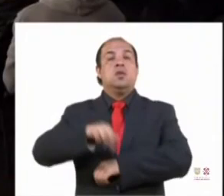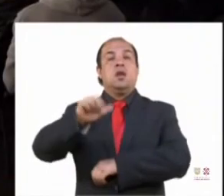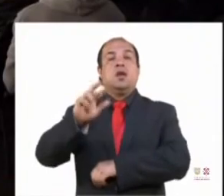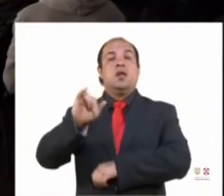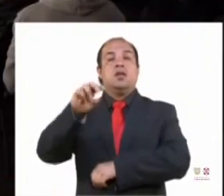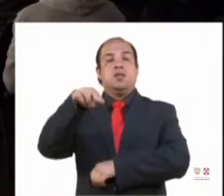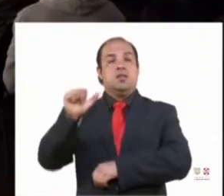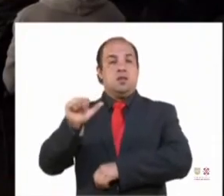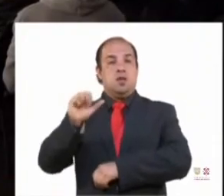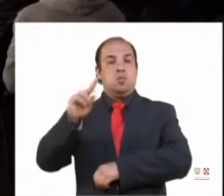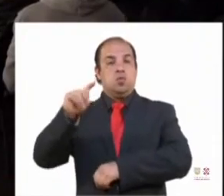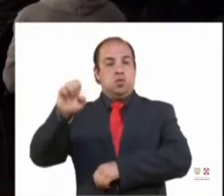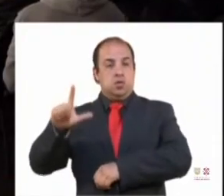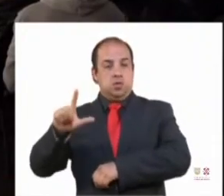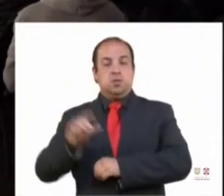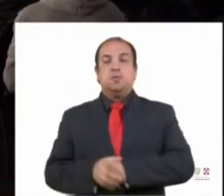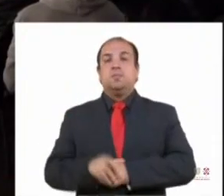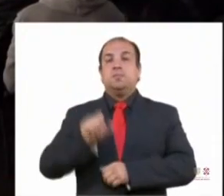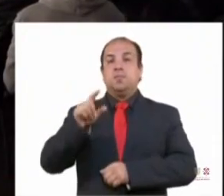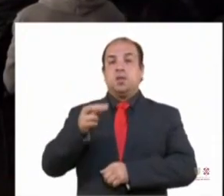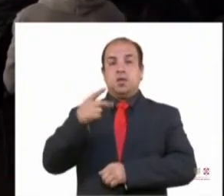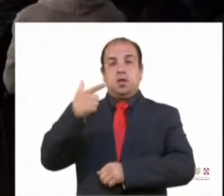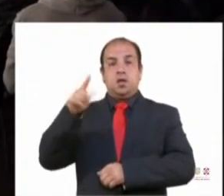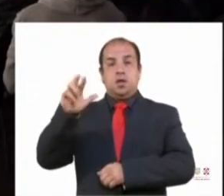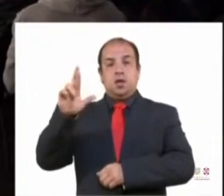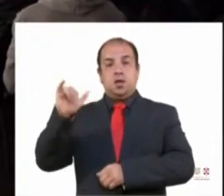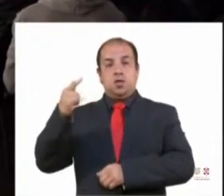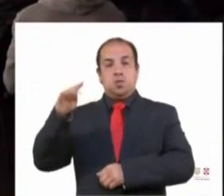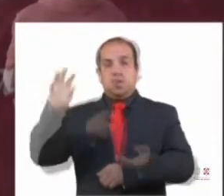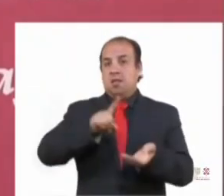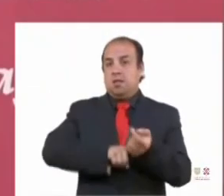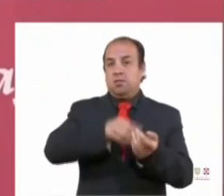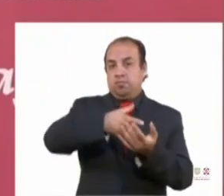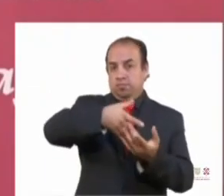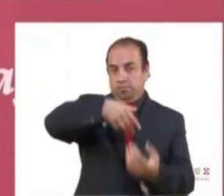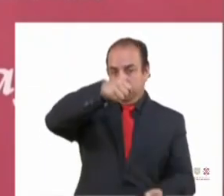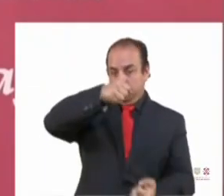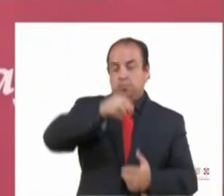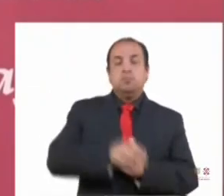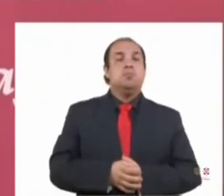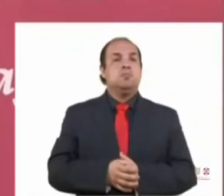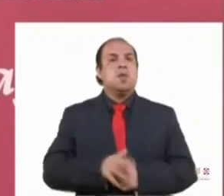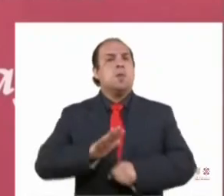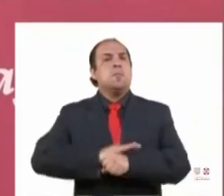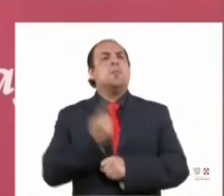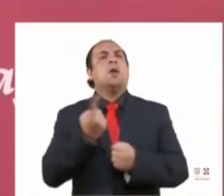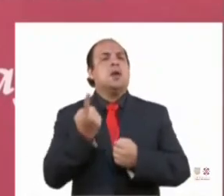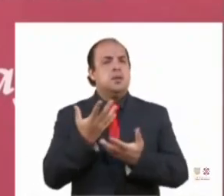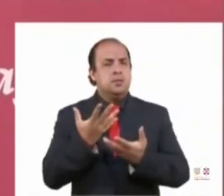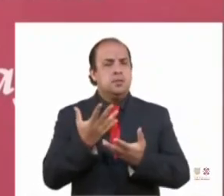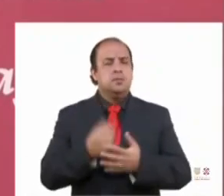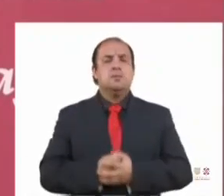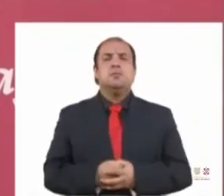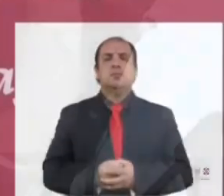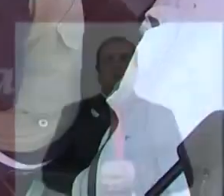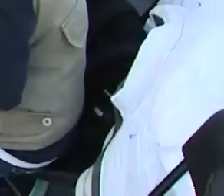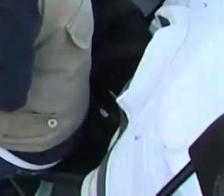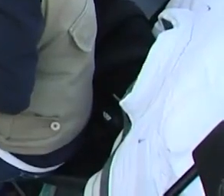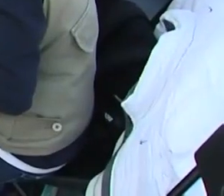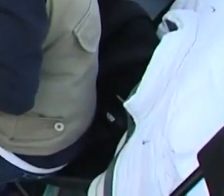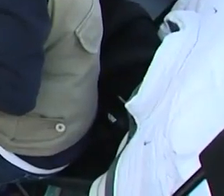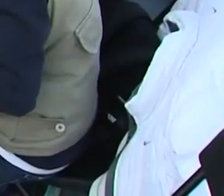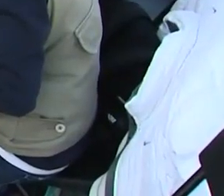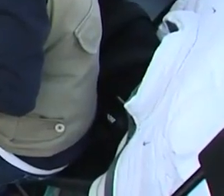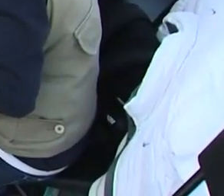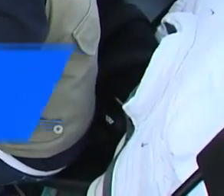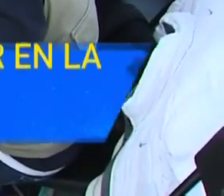puede inscribirse al programa pensión para el bienestar de adultos mayores mencionó que para el próximo año habrá un incremento en la entrega de recursos por